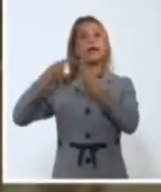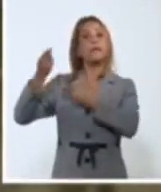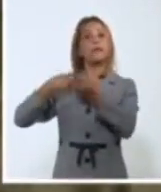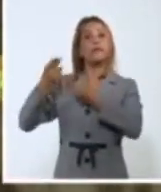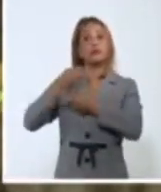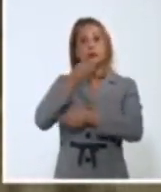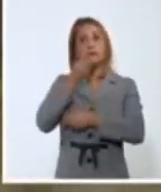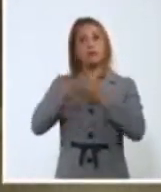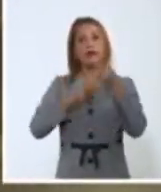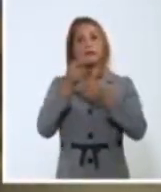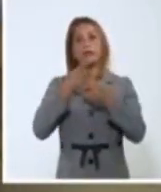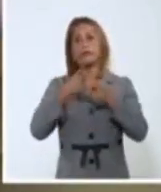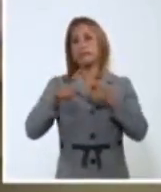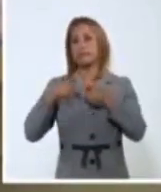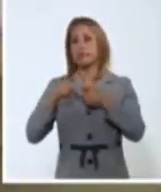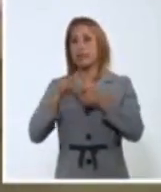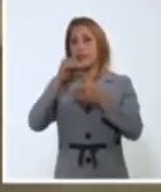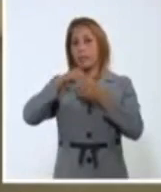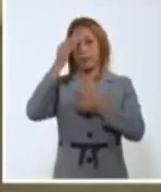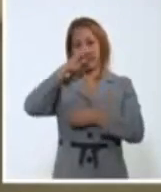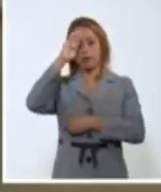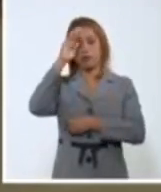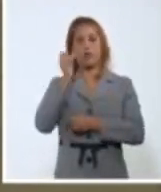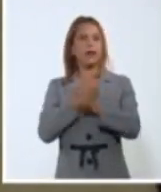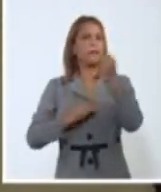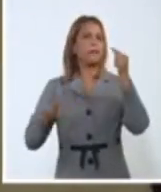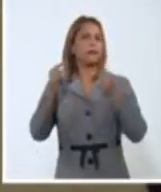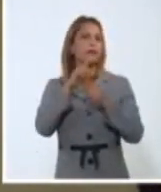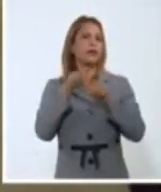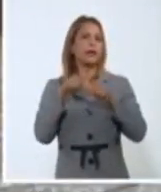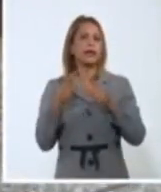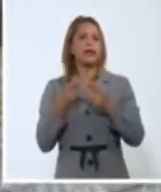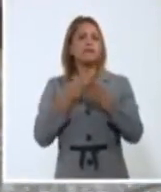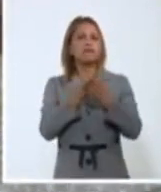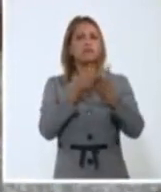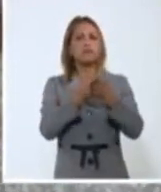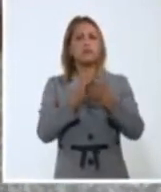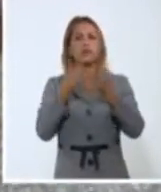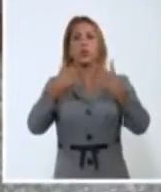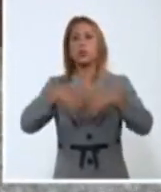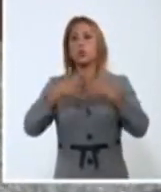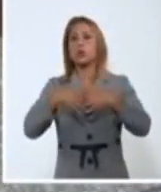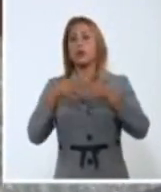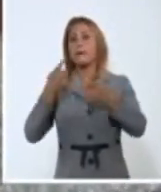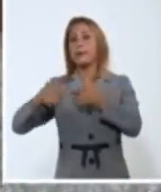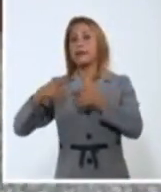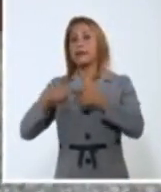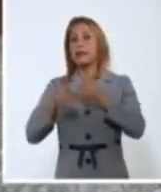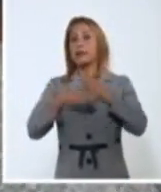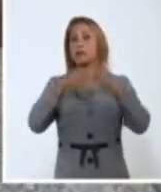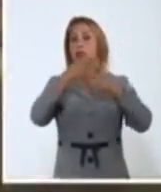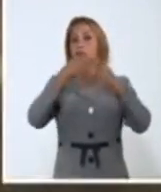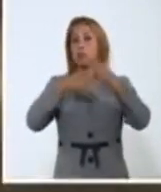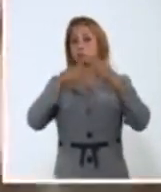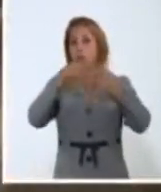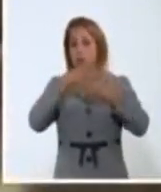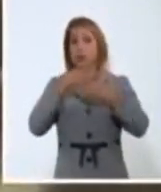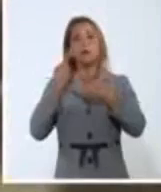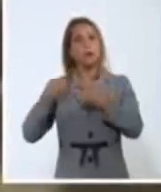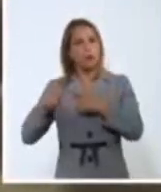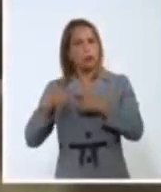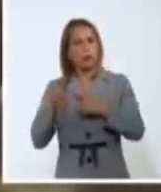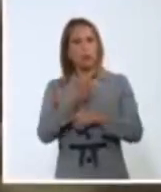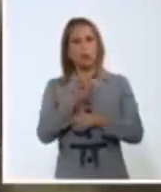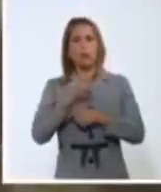materias primas nacionales. Entre las prioridades se encuentra el impulso a la industria de materiales para la construcción, también de elementos necesarios